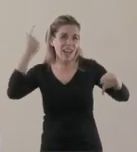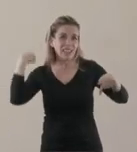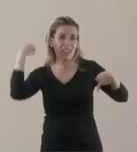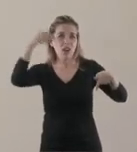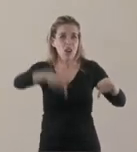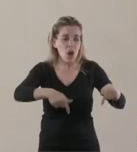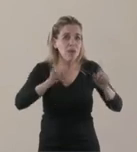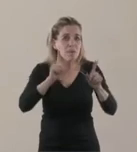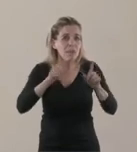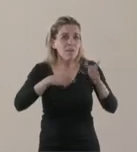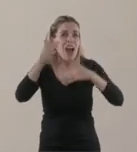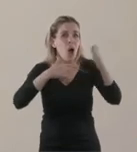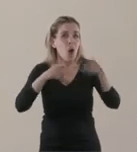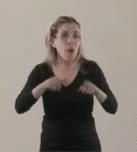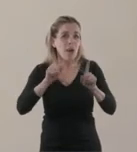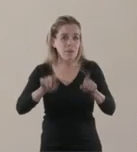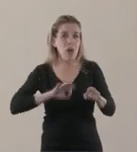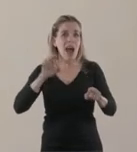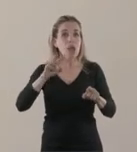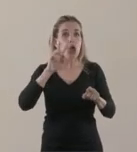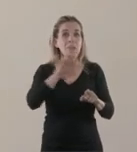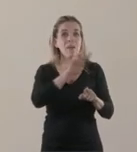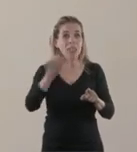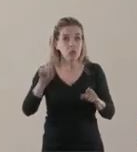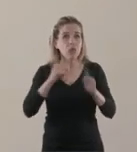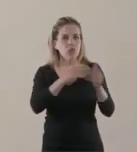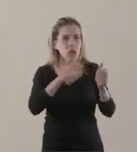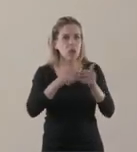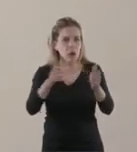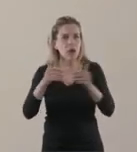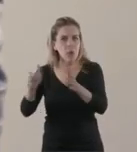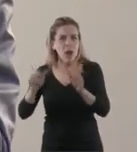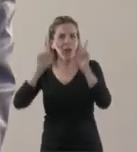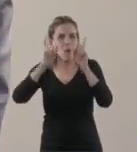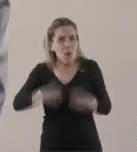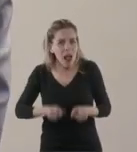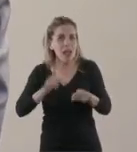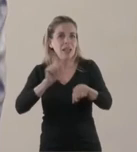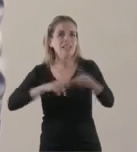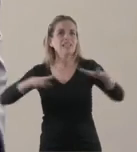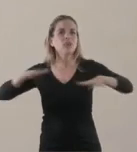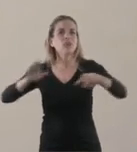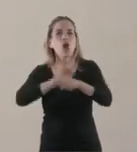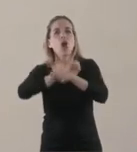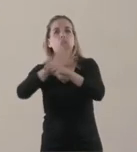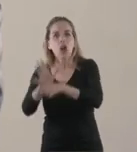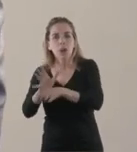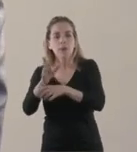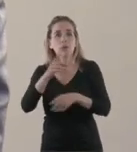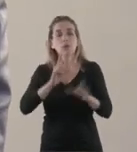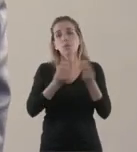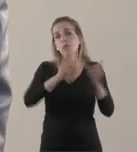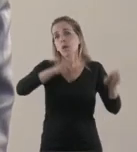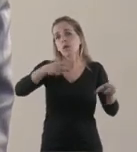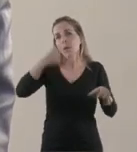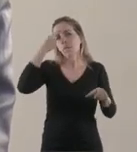en este 2021 a pesar de la pandemia y alguien se tiene que preguntar pero y como hicieron